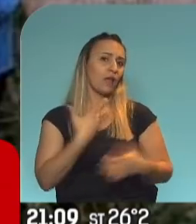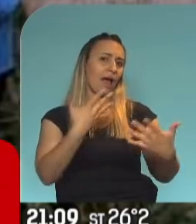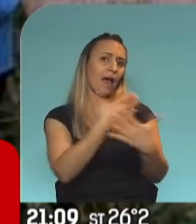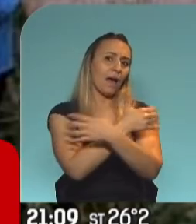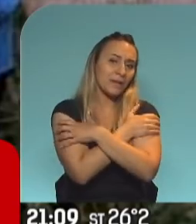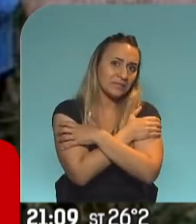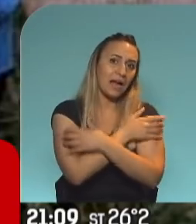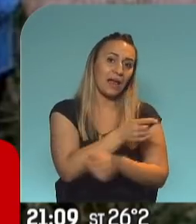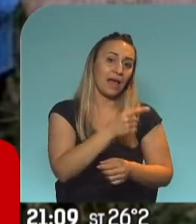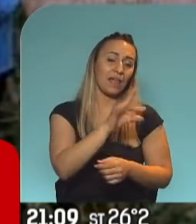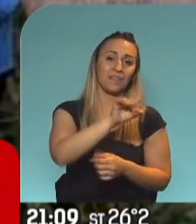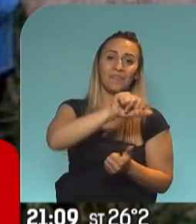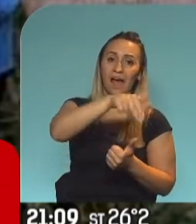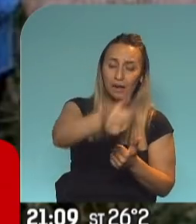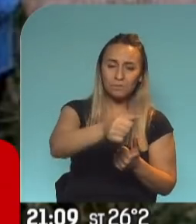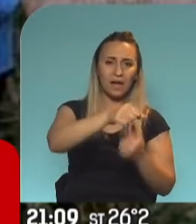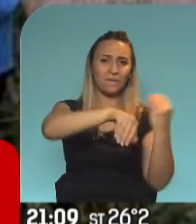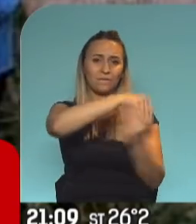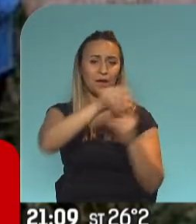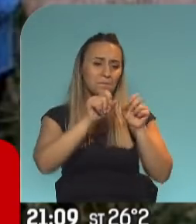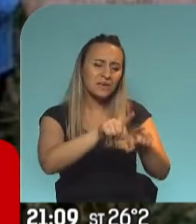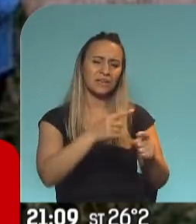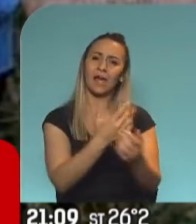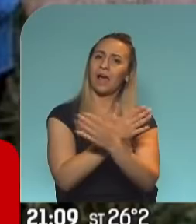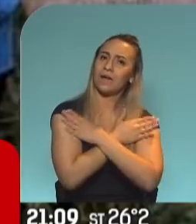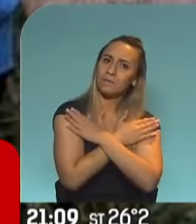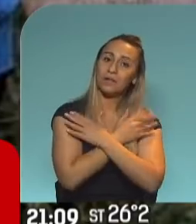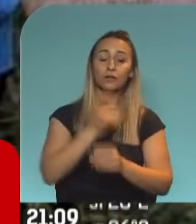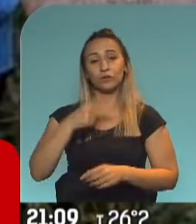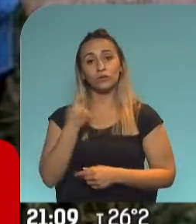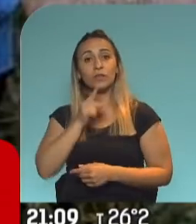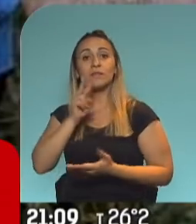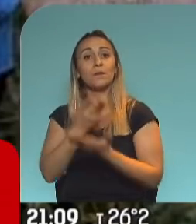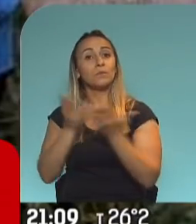familia, desde aquí, desde Televisión Pública Noticias, un humilde homenaje,